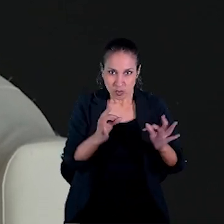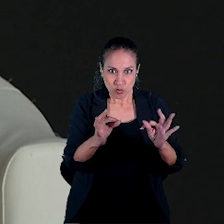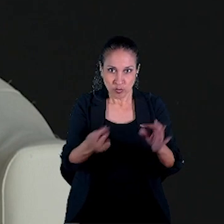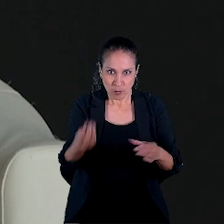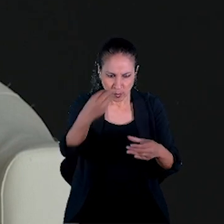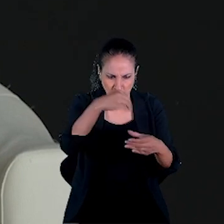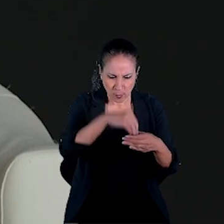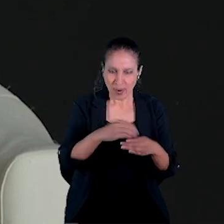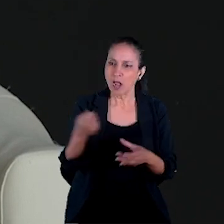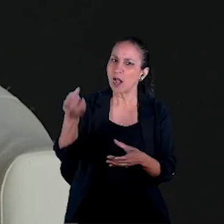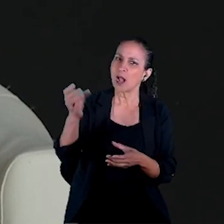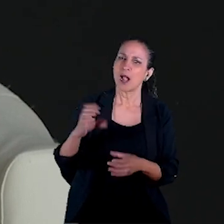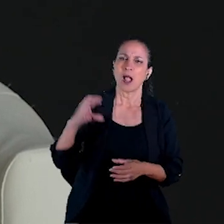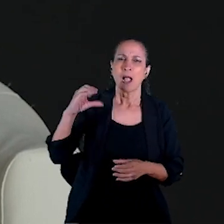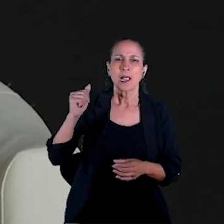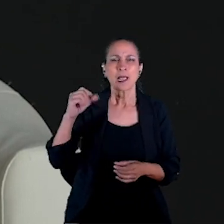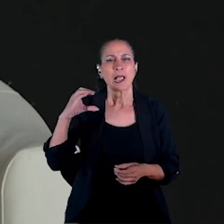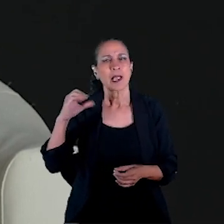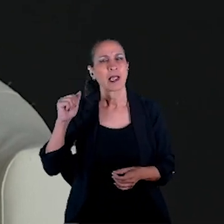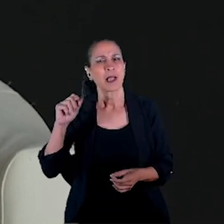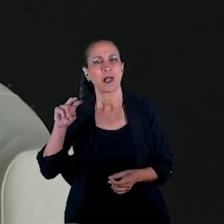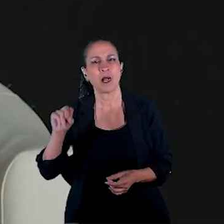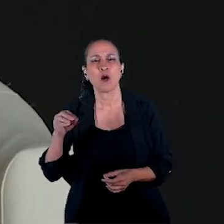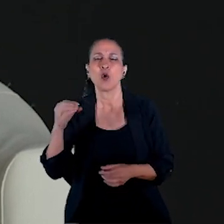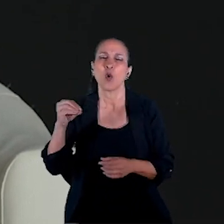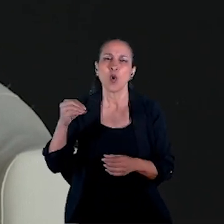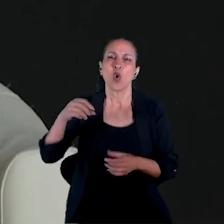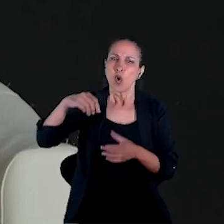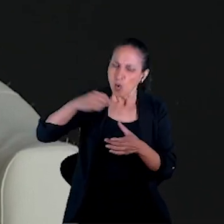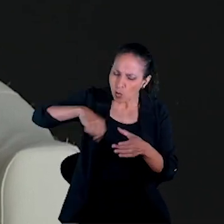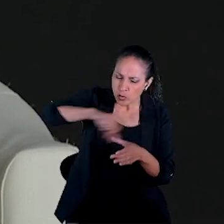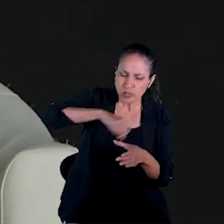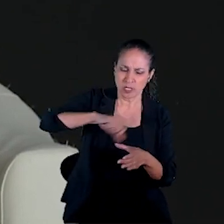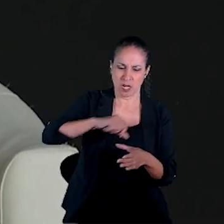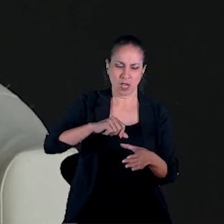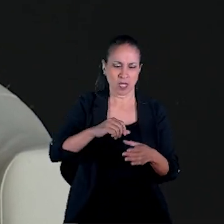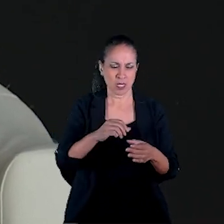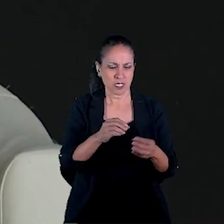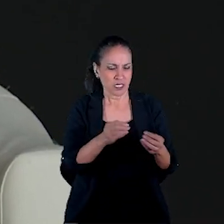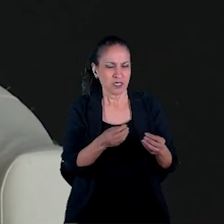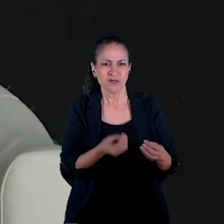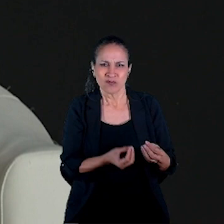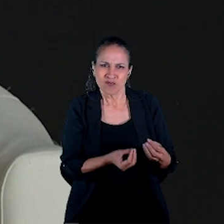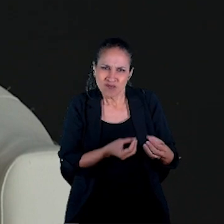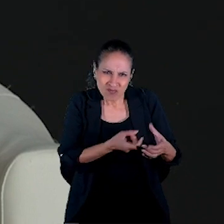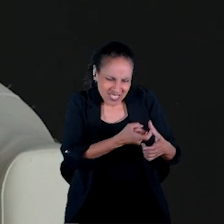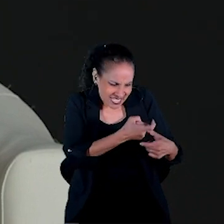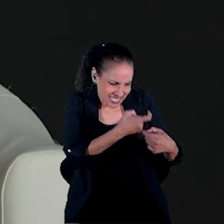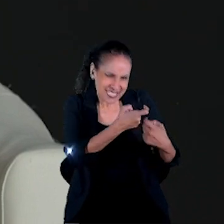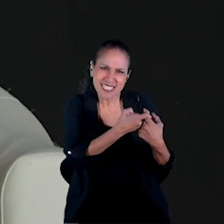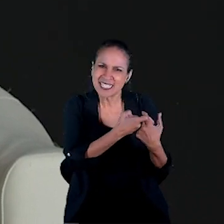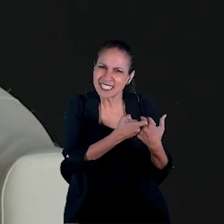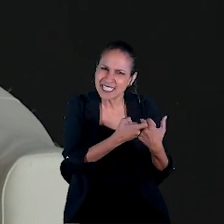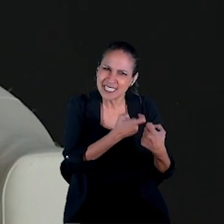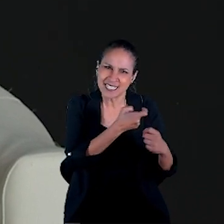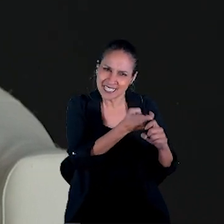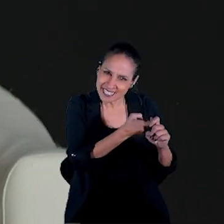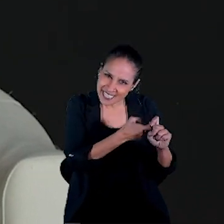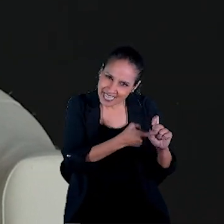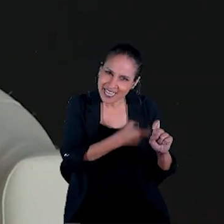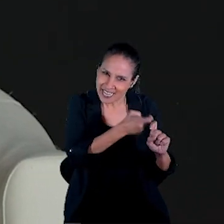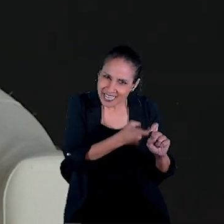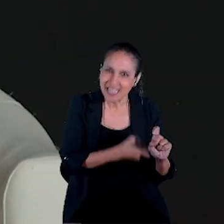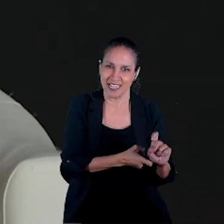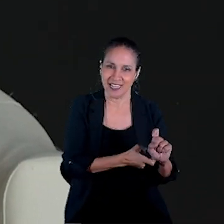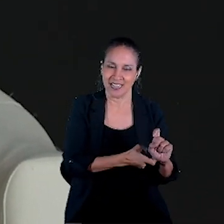el cacao cocinar el cacao horne secar el cacao Y de esa manera también eh ellos